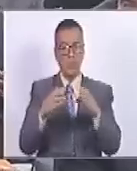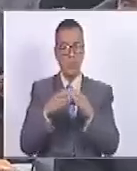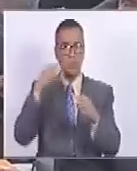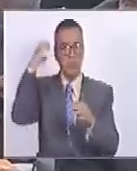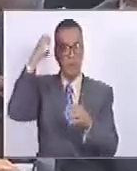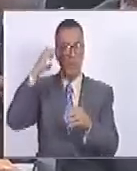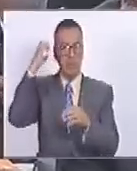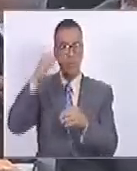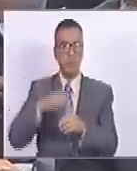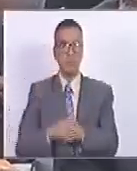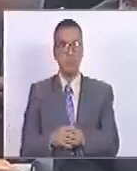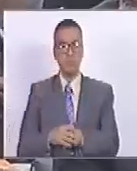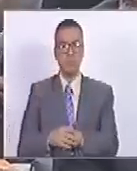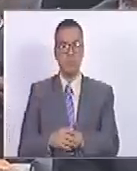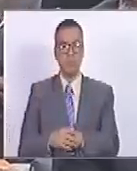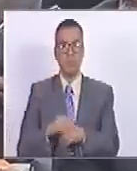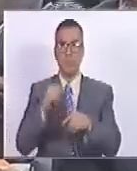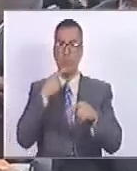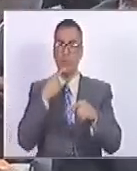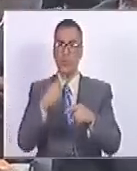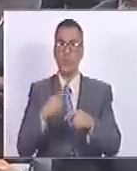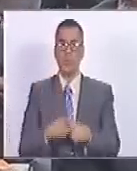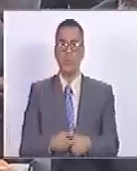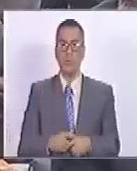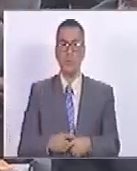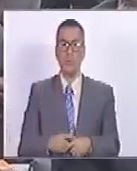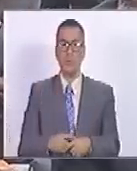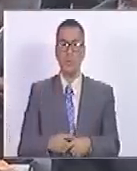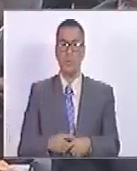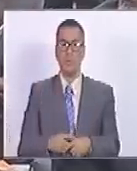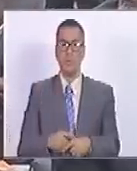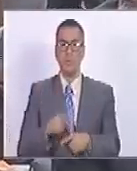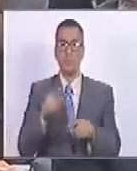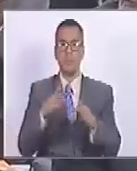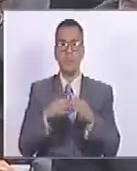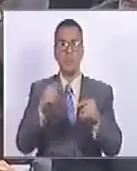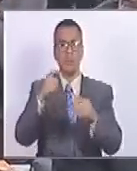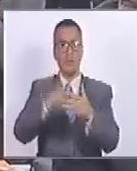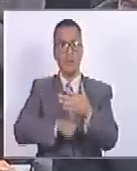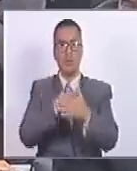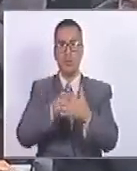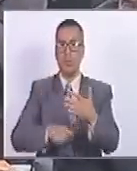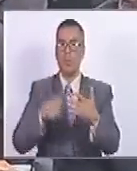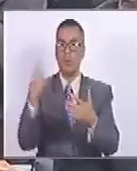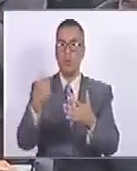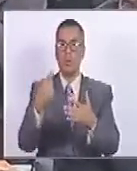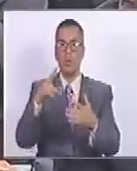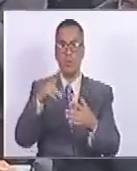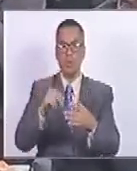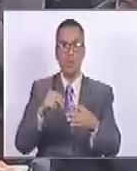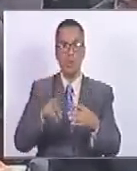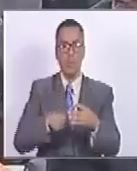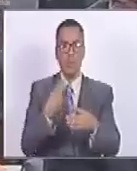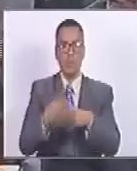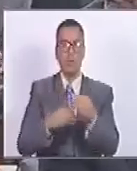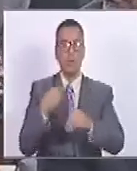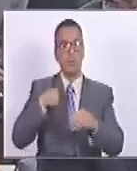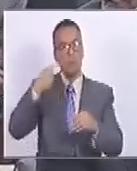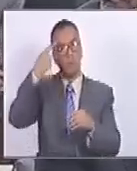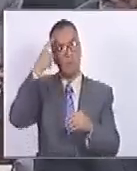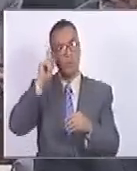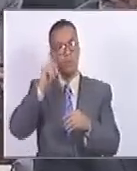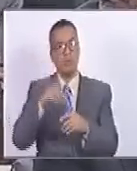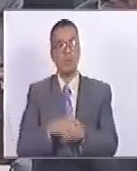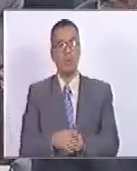Europeo, cuando habla de las inhabilitaciones pretendiendo además